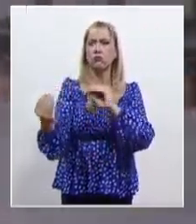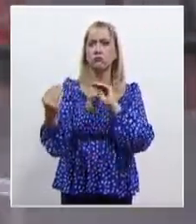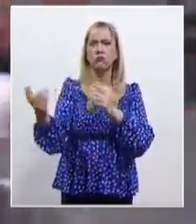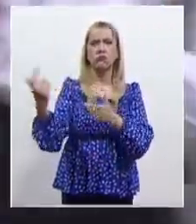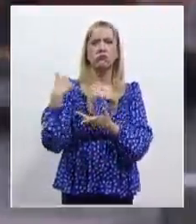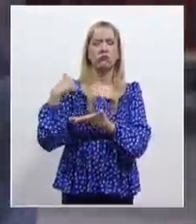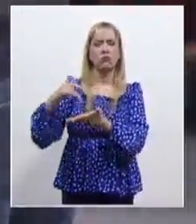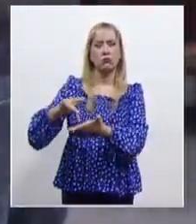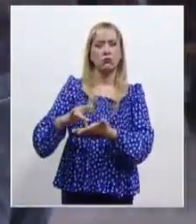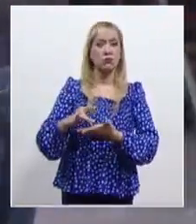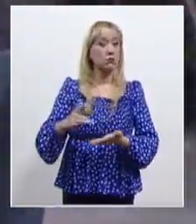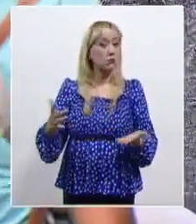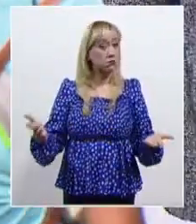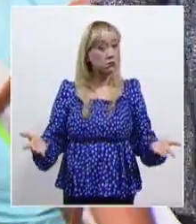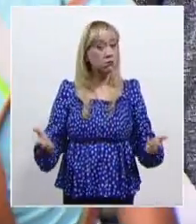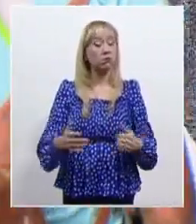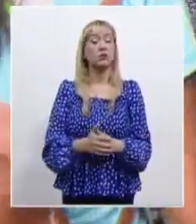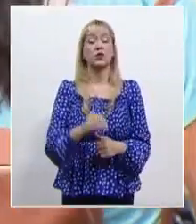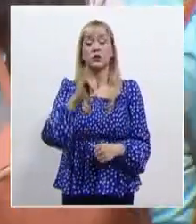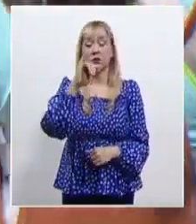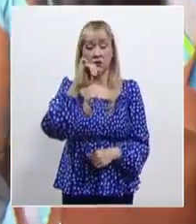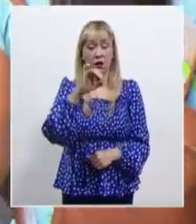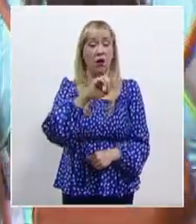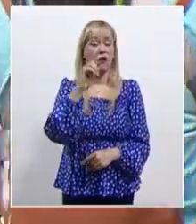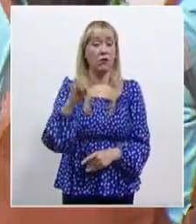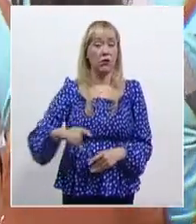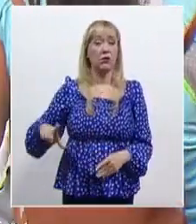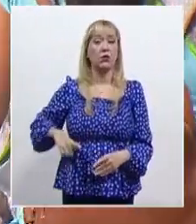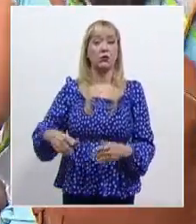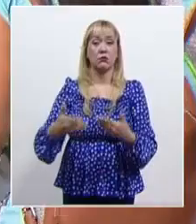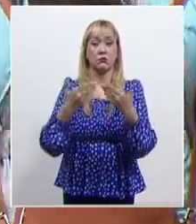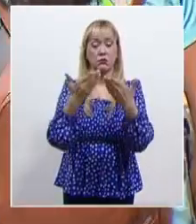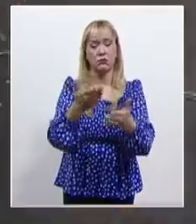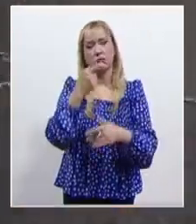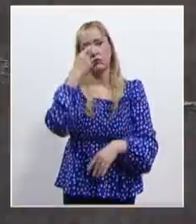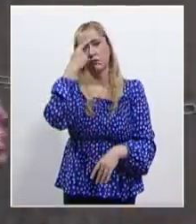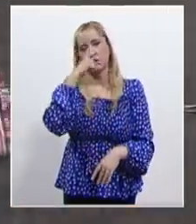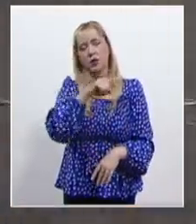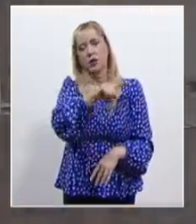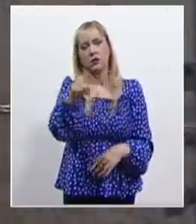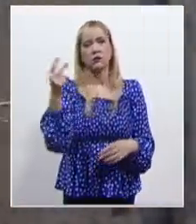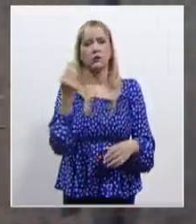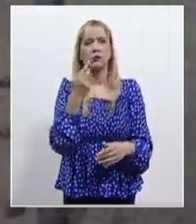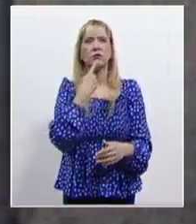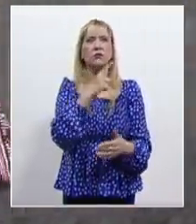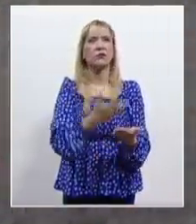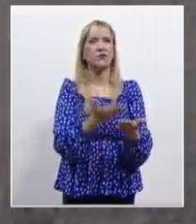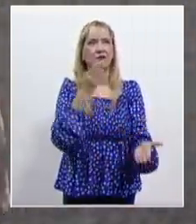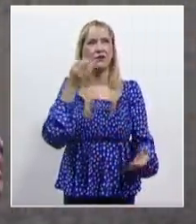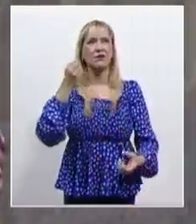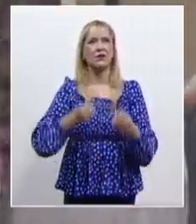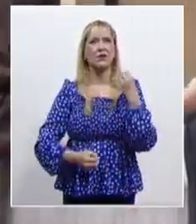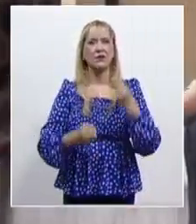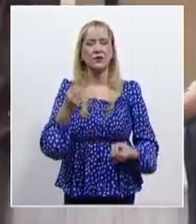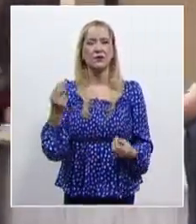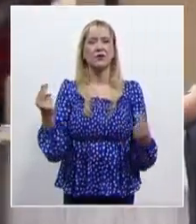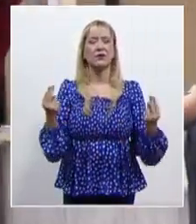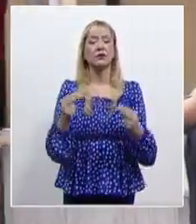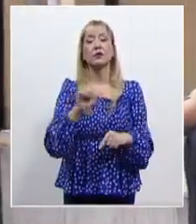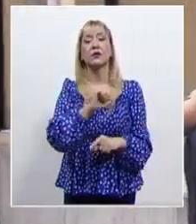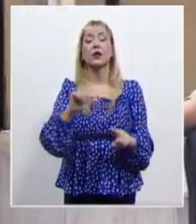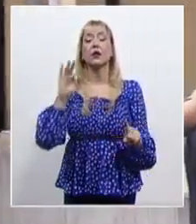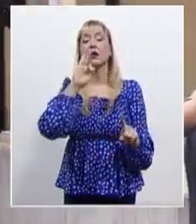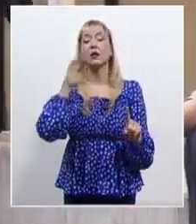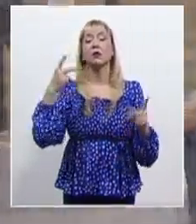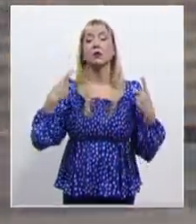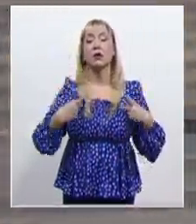eficaces. En este caso, el Estado está obligado a garantizar los medios efectivos de acceso a la justicia, sobre todo cuando se trata de personas,